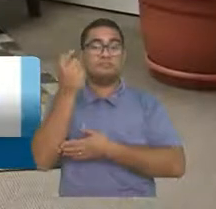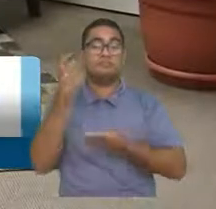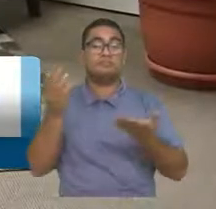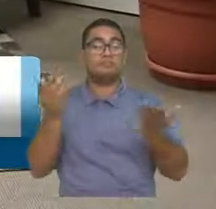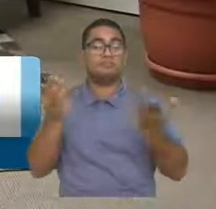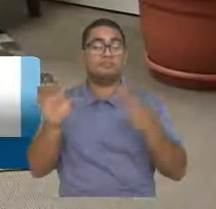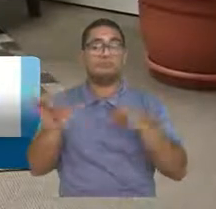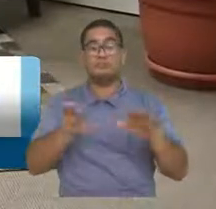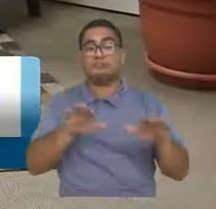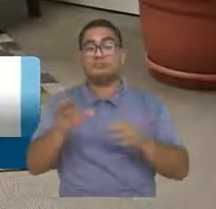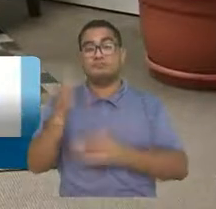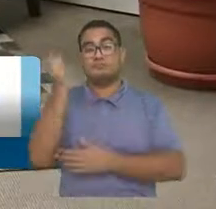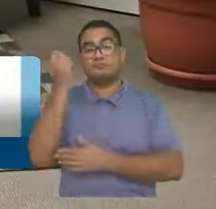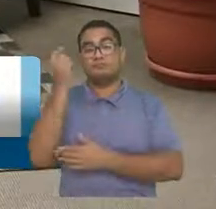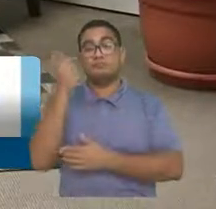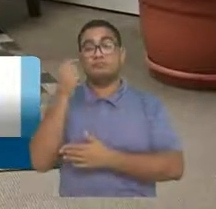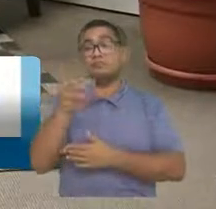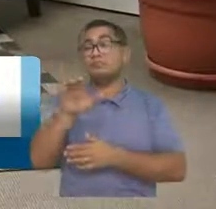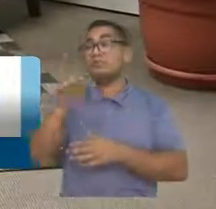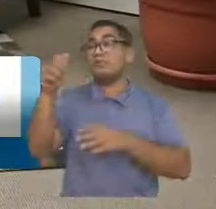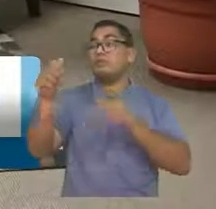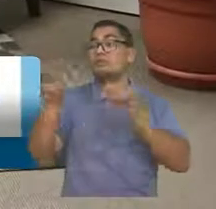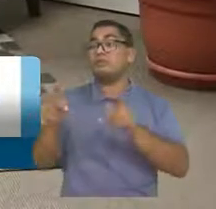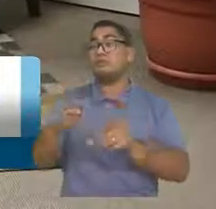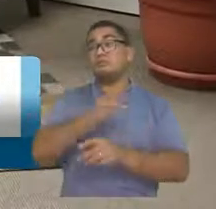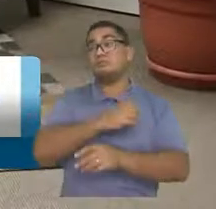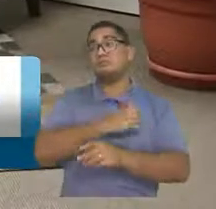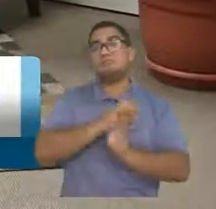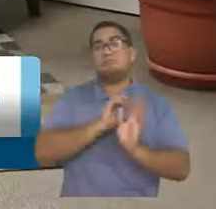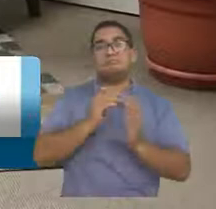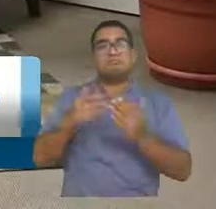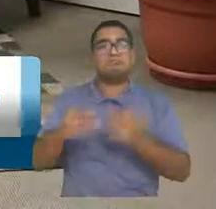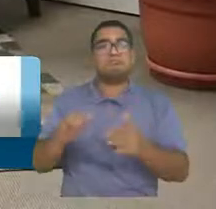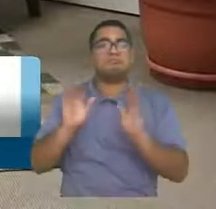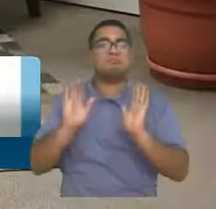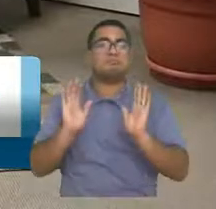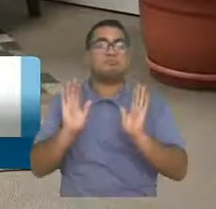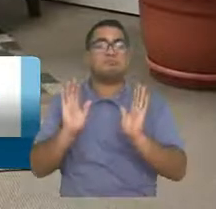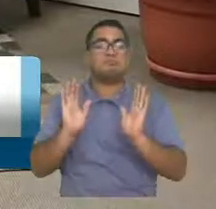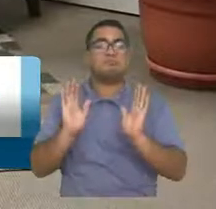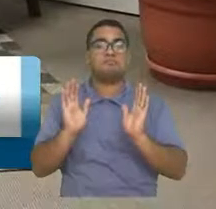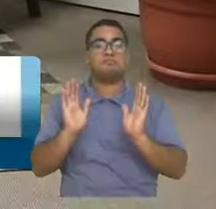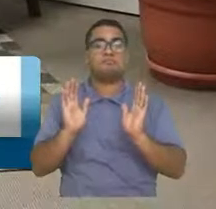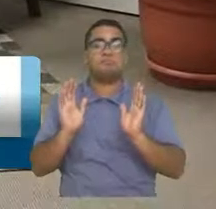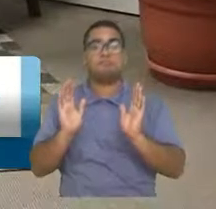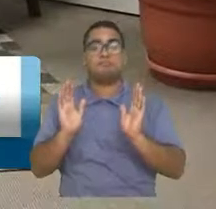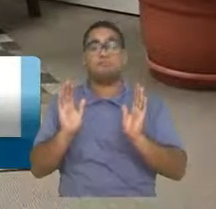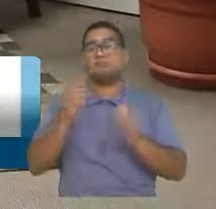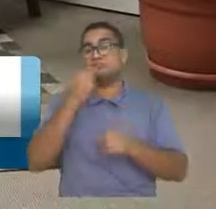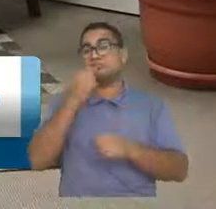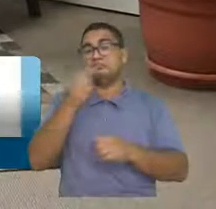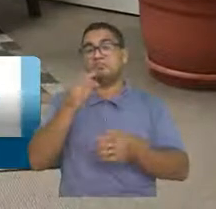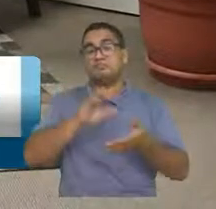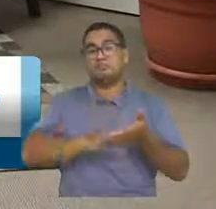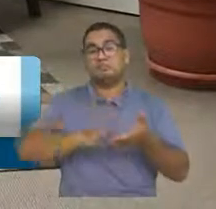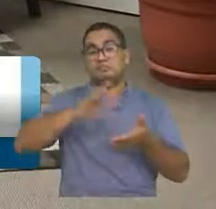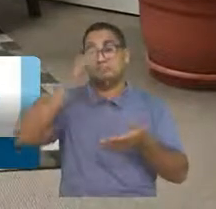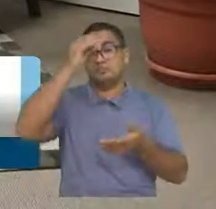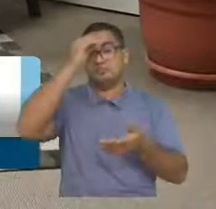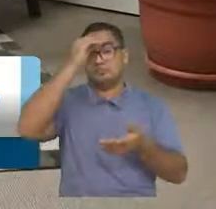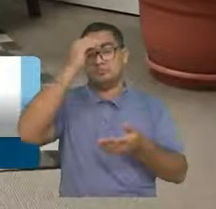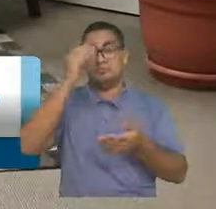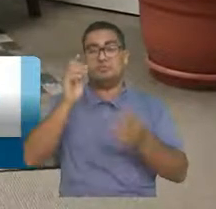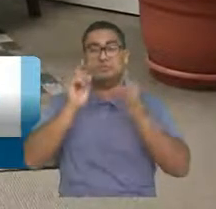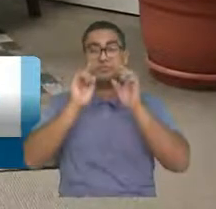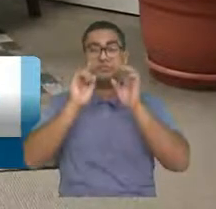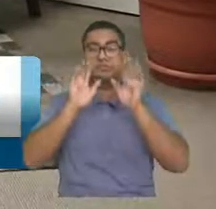Y andamos sufriendo por el otro y el otro ni sufre. Por él. Es cierto. Entonces tenemos que aprender a